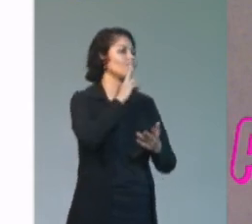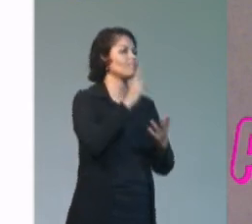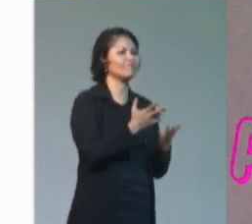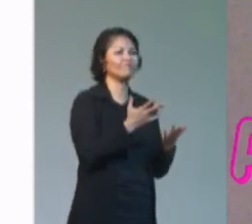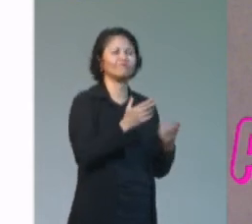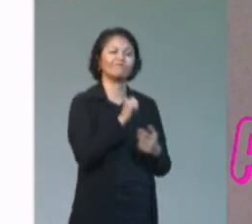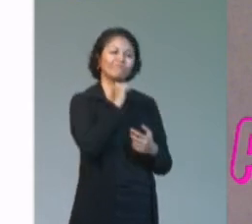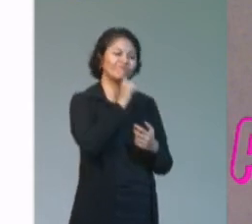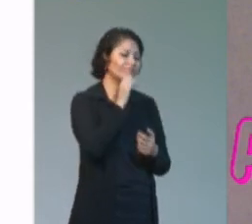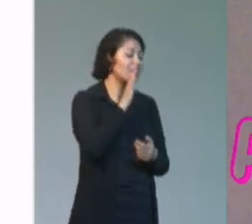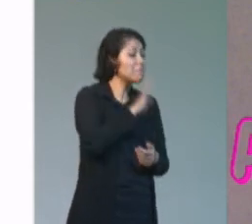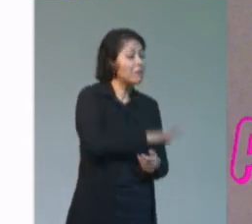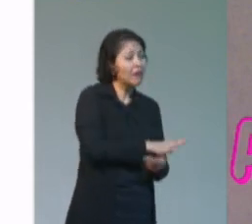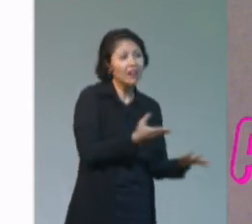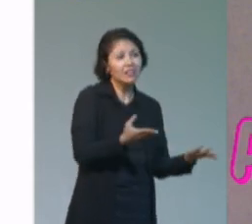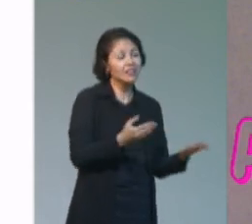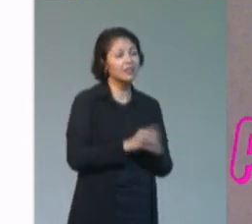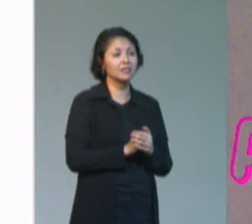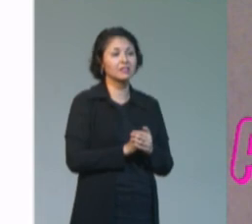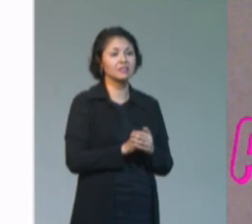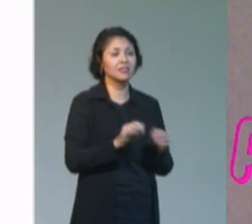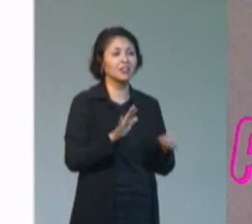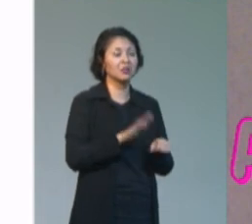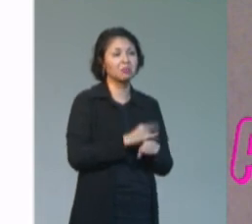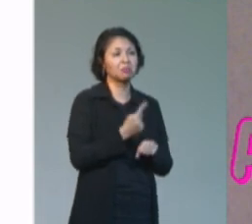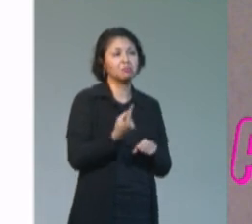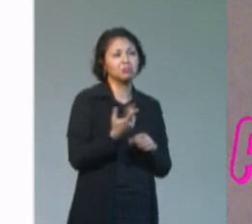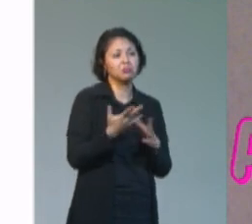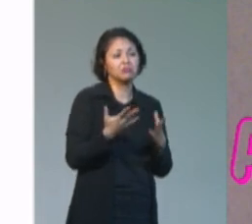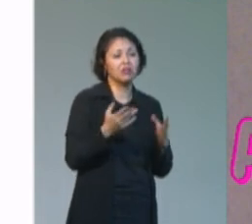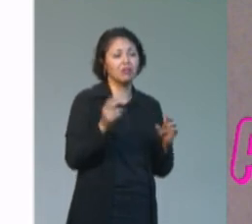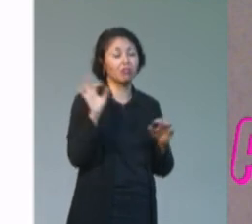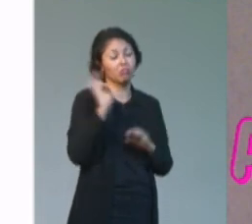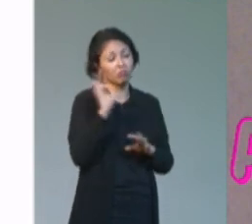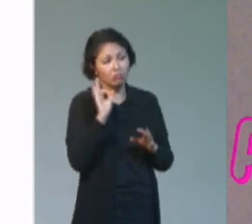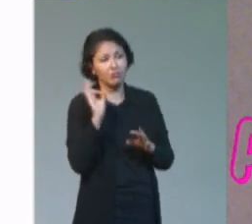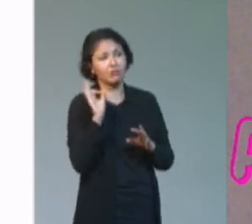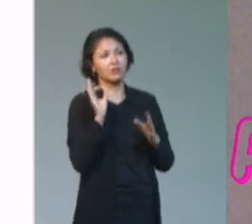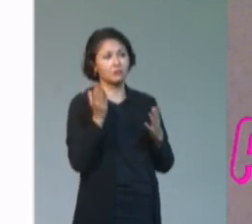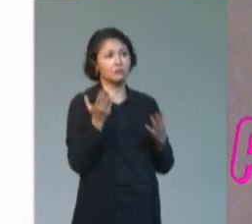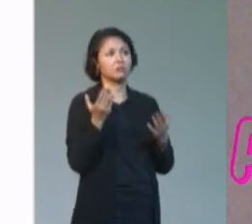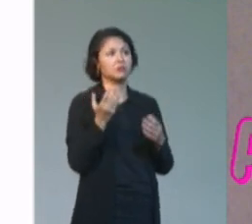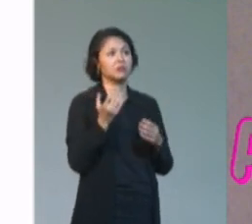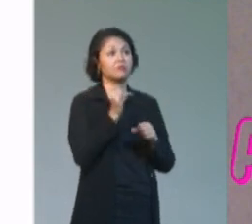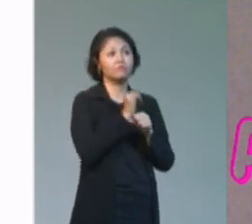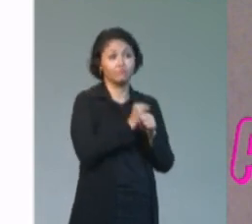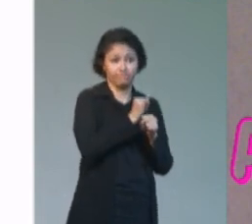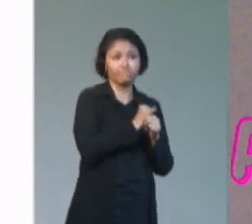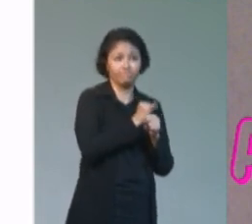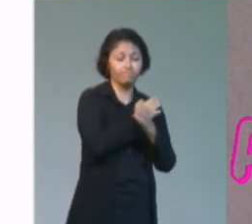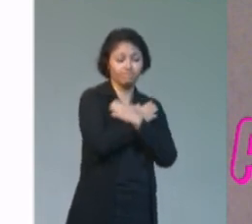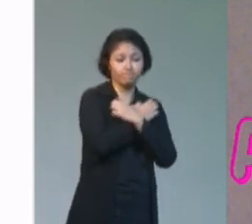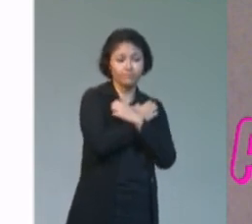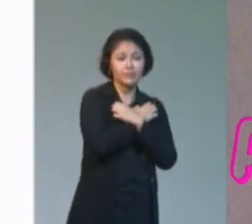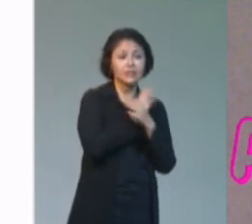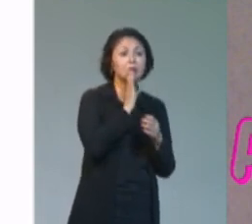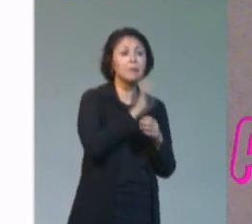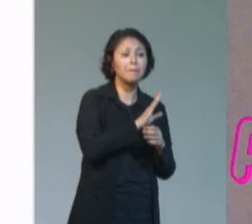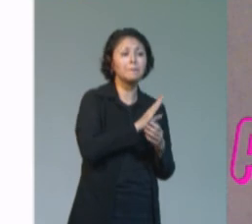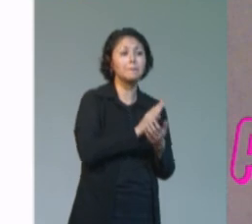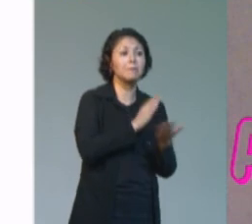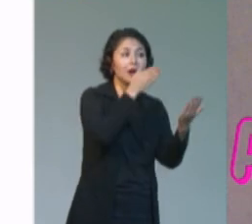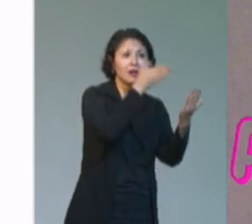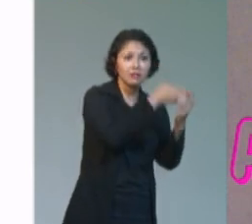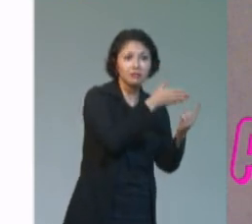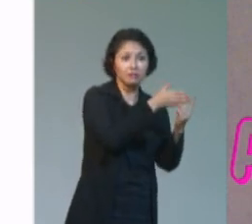depende o viene muy influenciado por una concepción errónea que desde mi punto de vista tenemos en la investigación educativa creemos que si